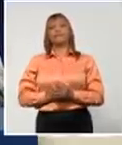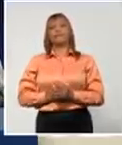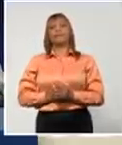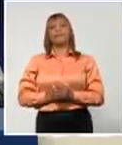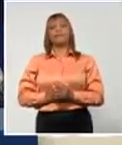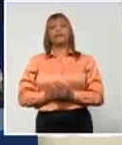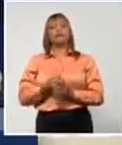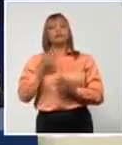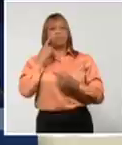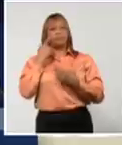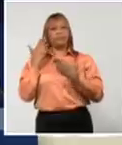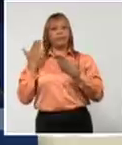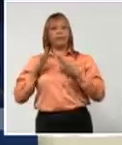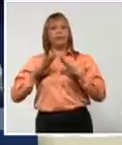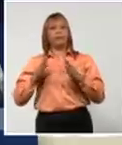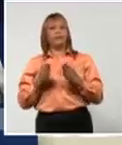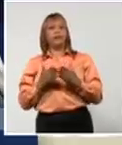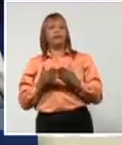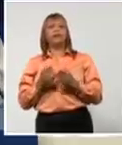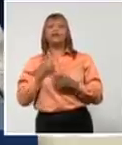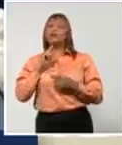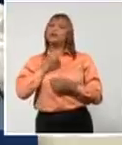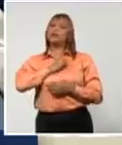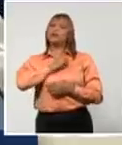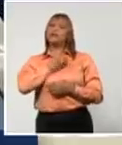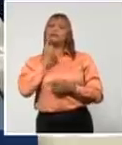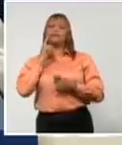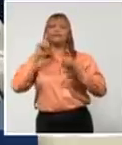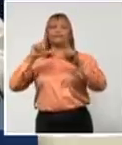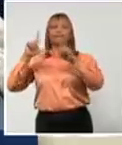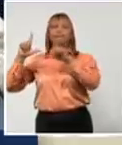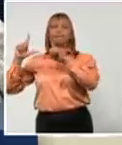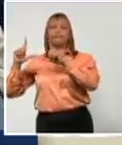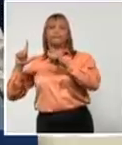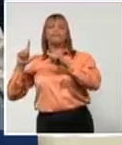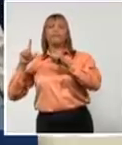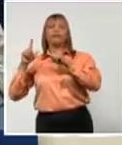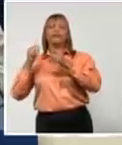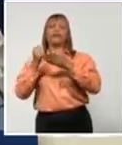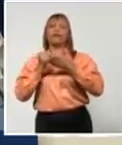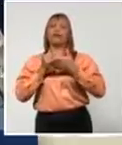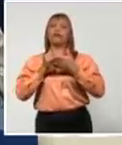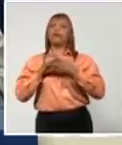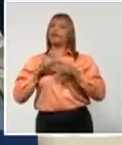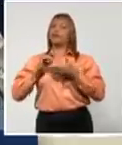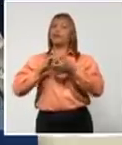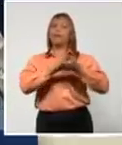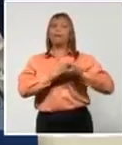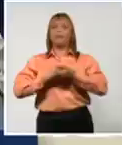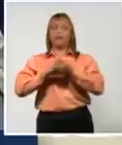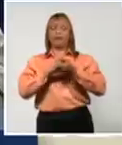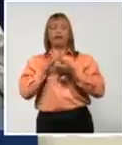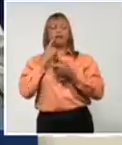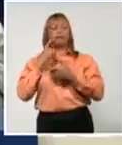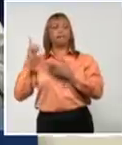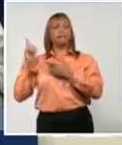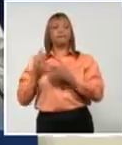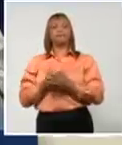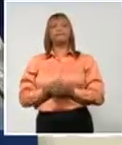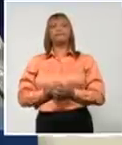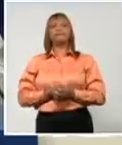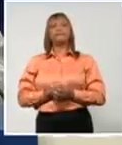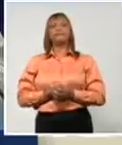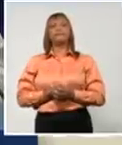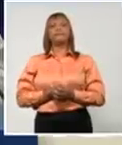ven, solo quise ilustrarle con el apoyo de los compañeros del Centro de Vigilancia de nuestro